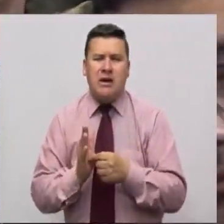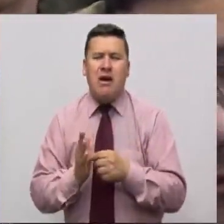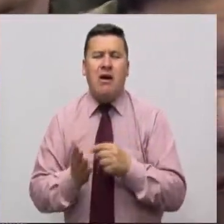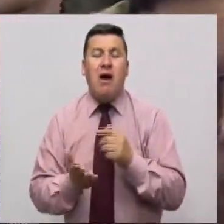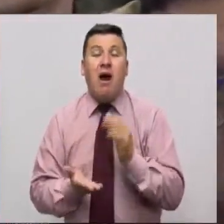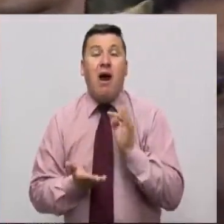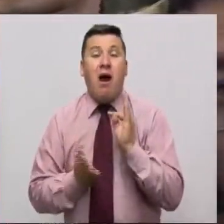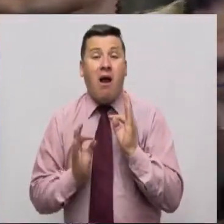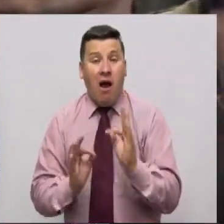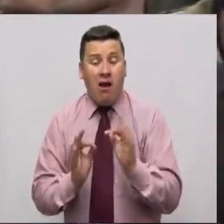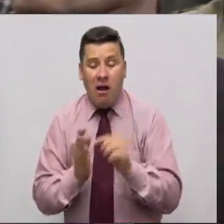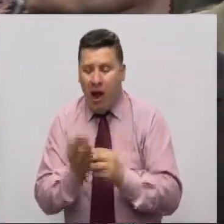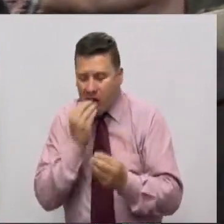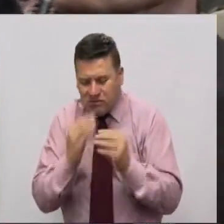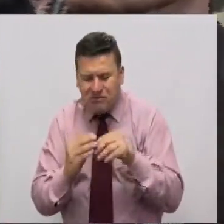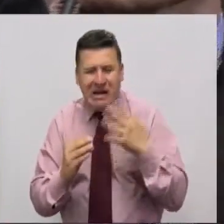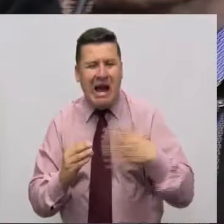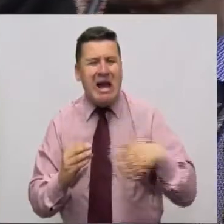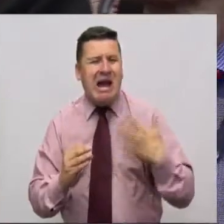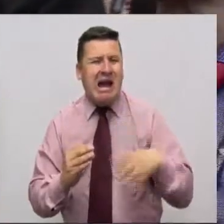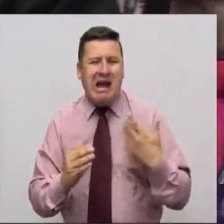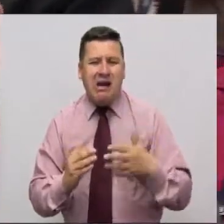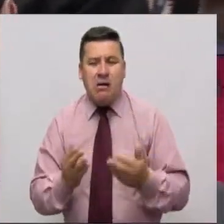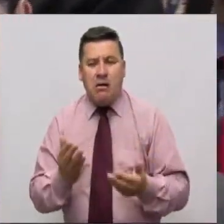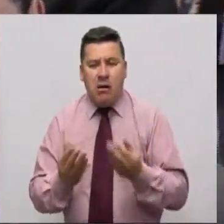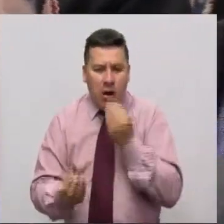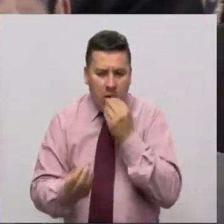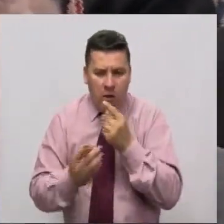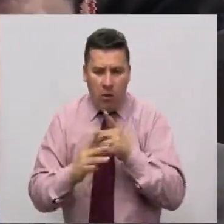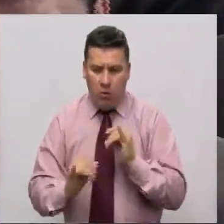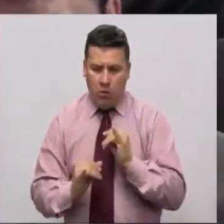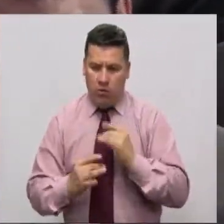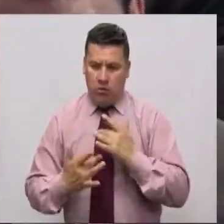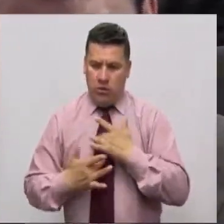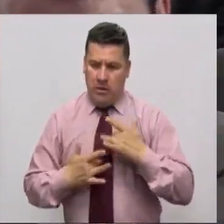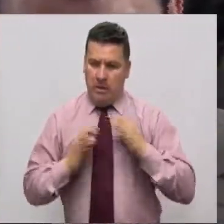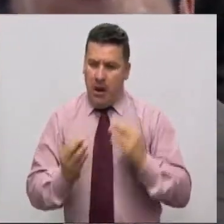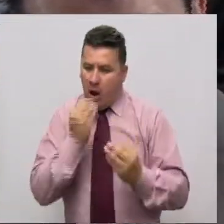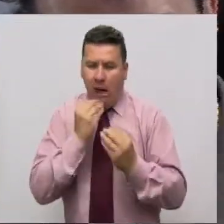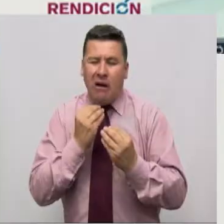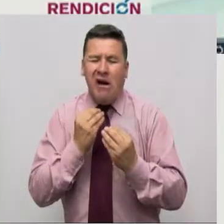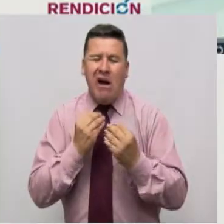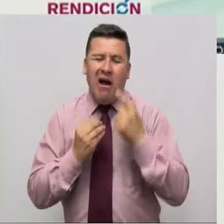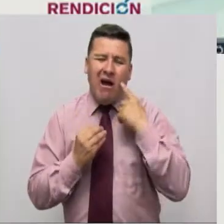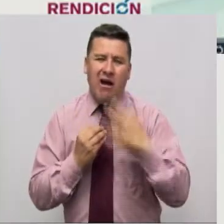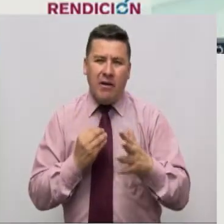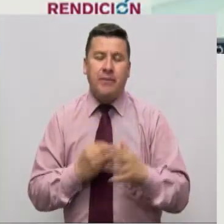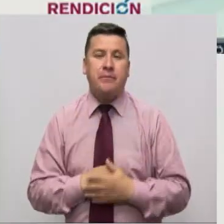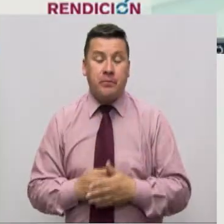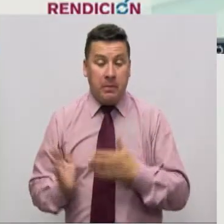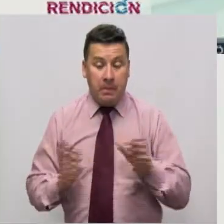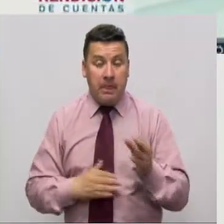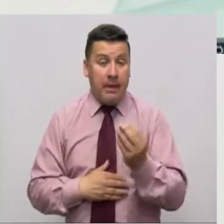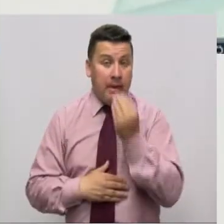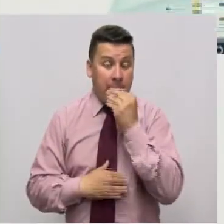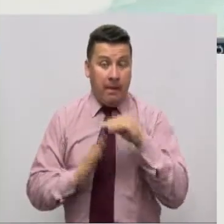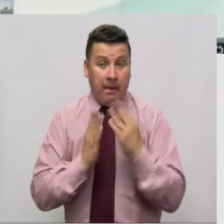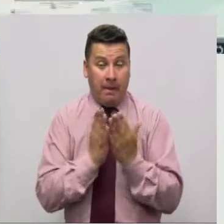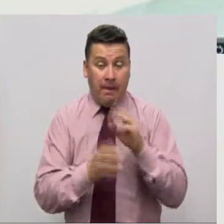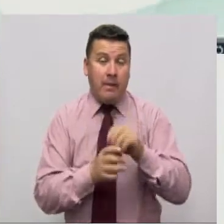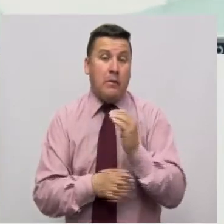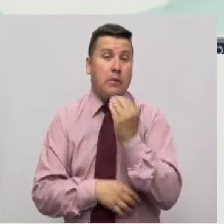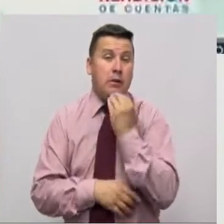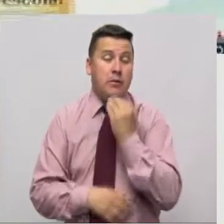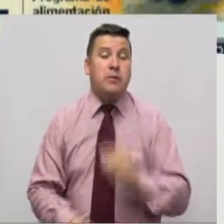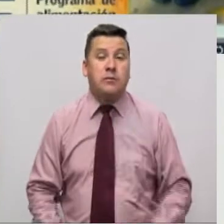de pésima calidad, totalmente desbalanceada nutricionalmente. En los casos del plan de alimentación